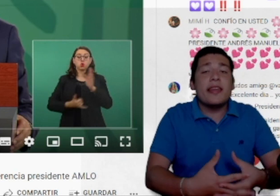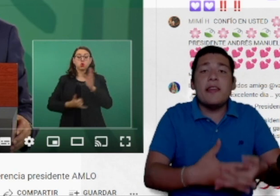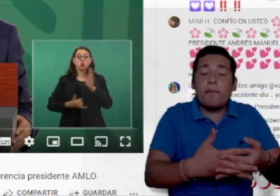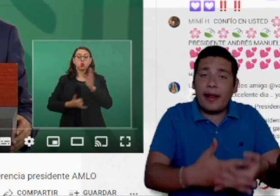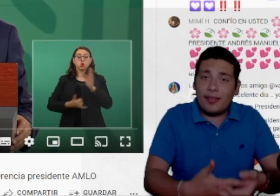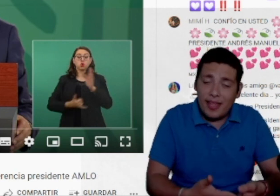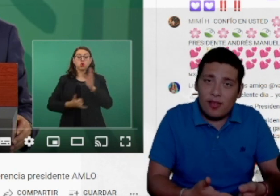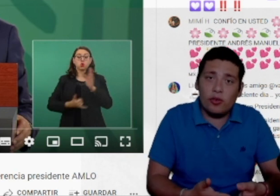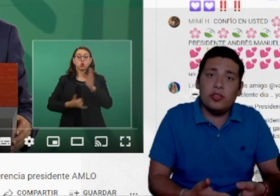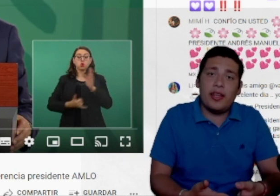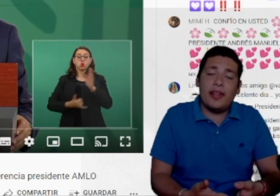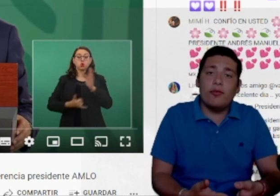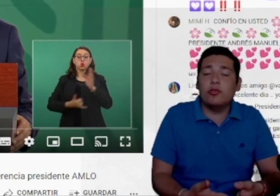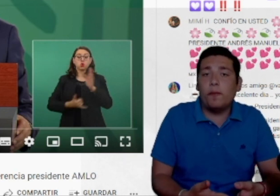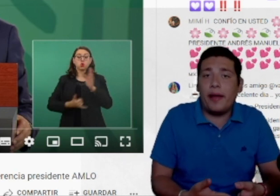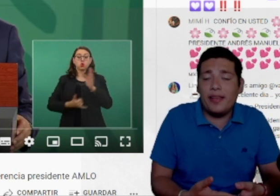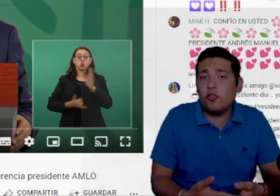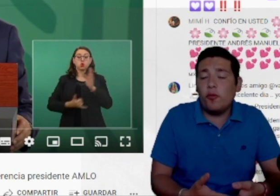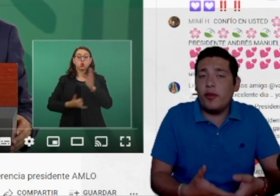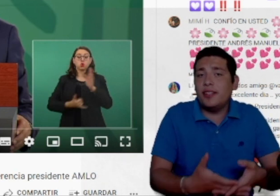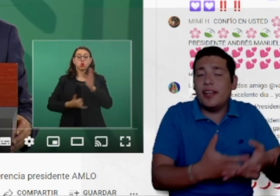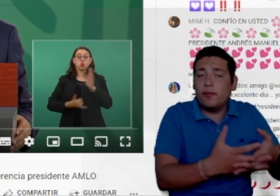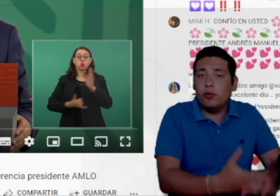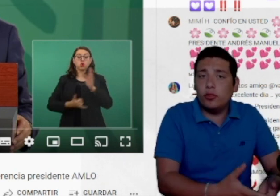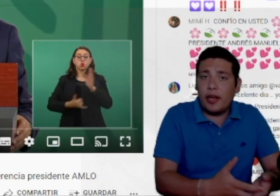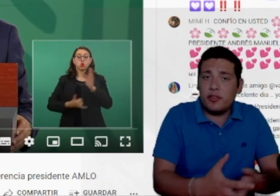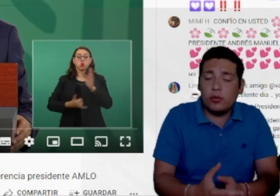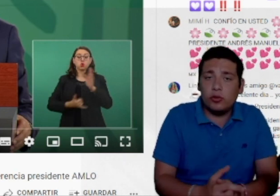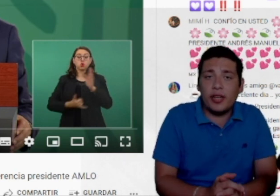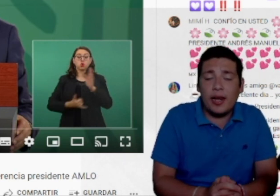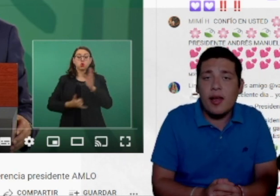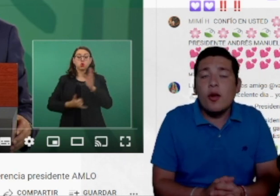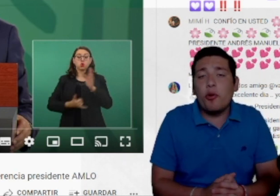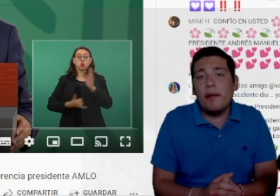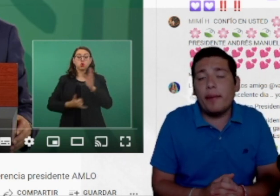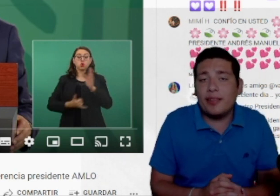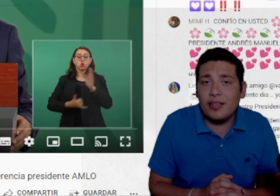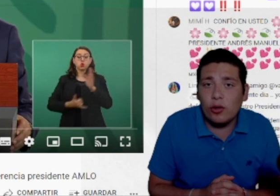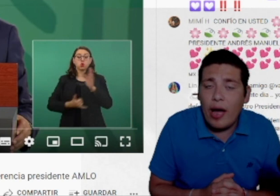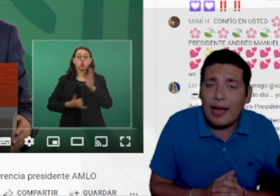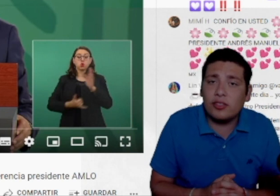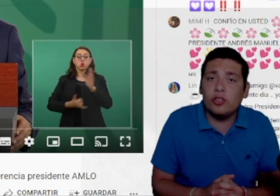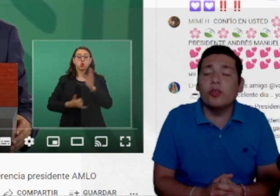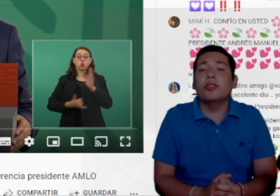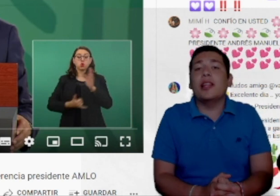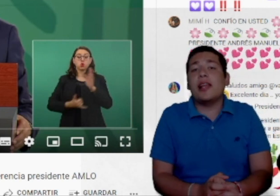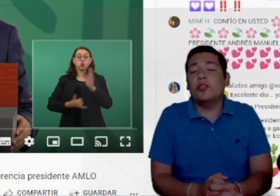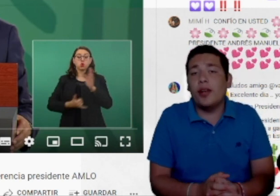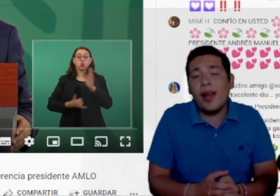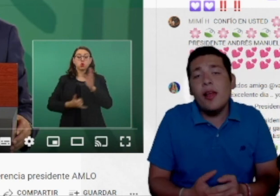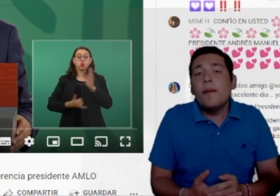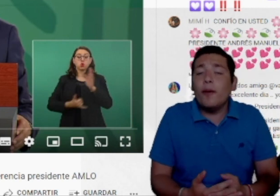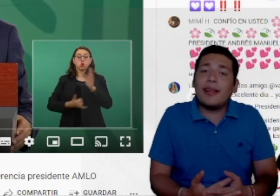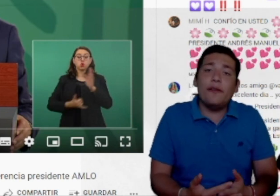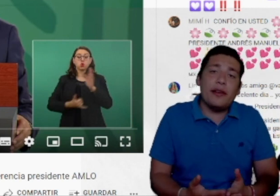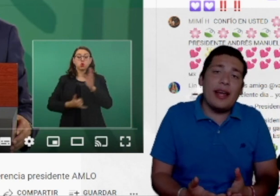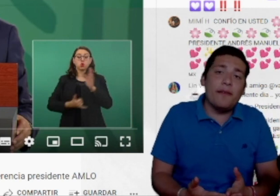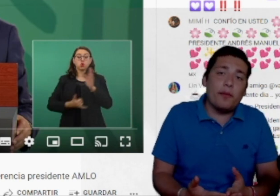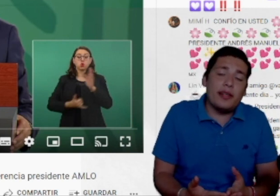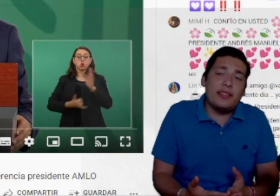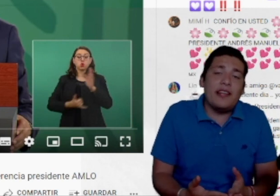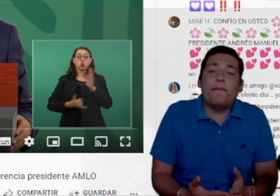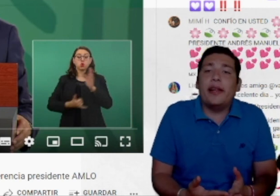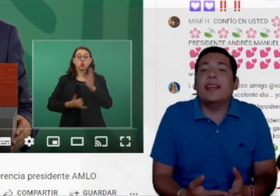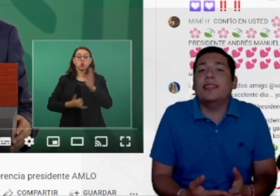turno y partidos en nuestro país, como es el Revolucionario Institucional o el Partido Acción Nacional, porque al